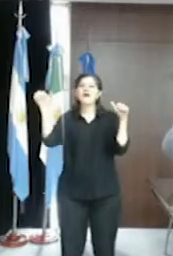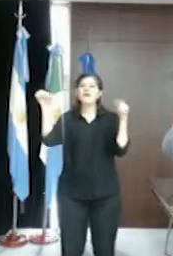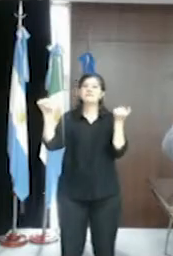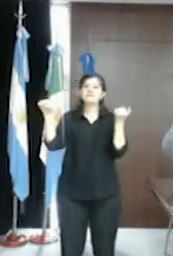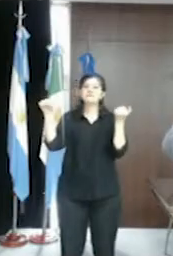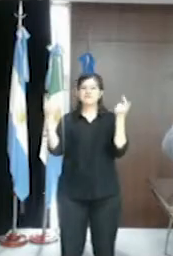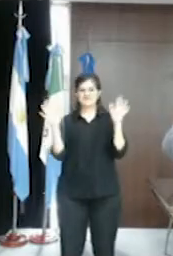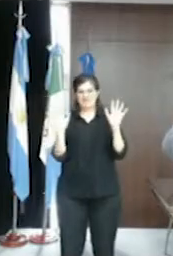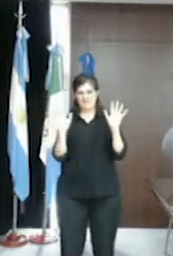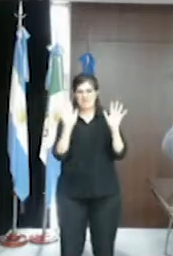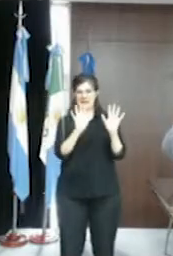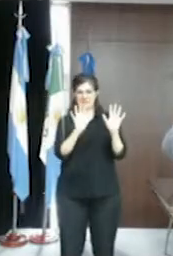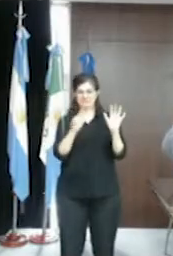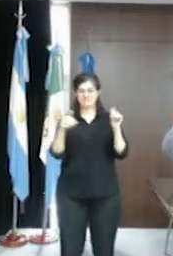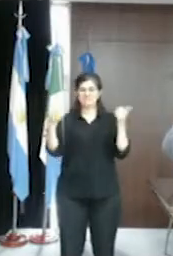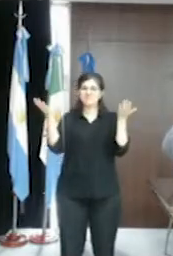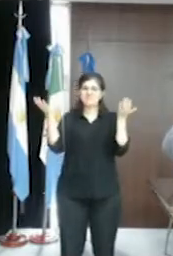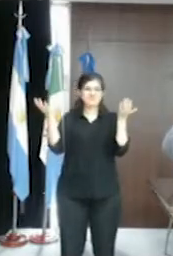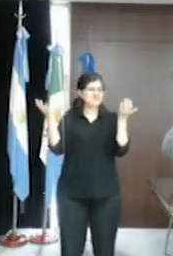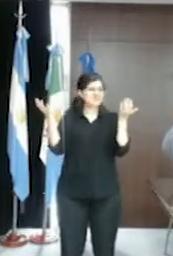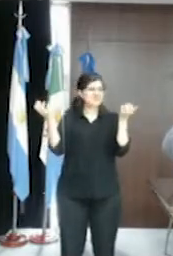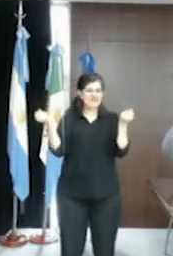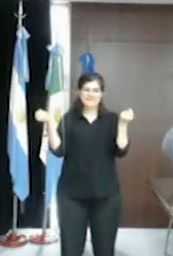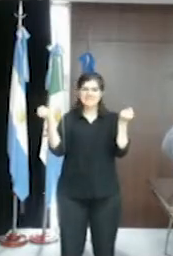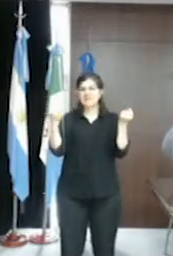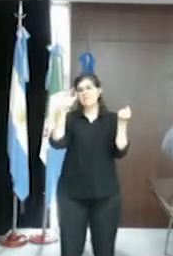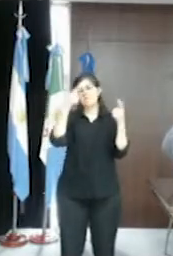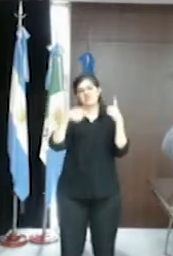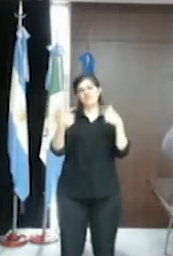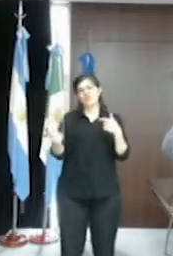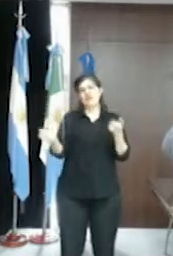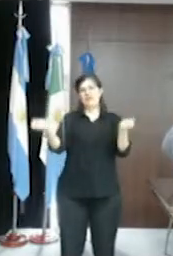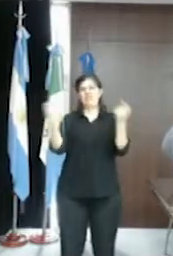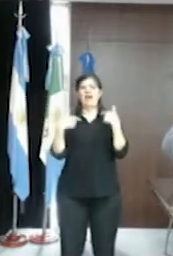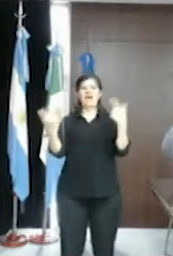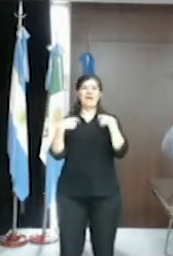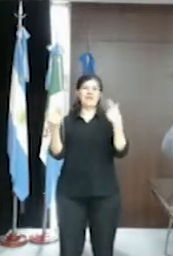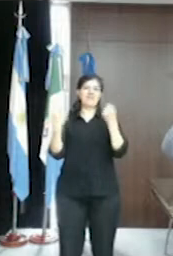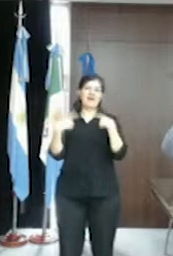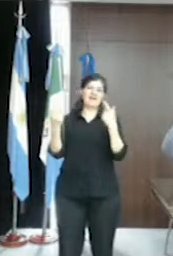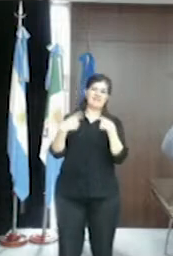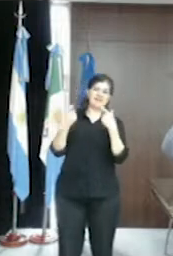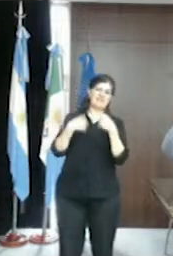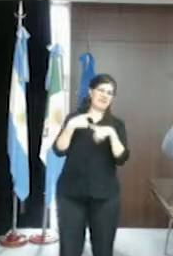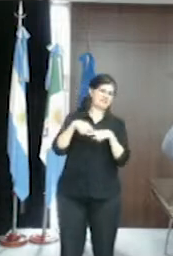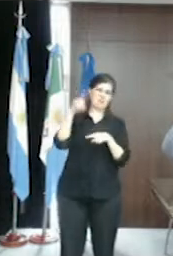Con las manos así. Personas que reciben. Todo el tiempo están